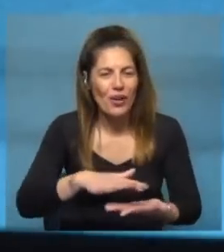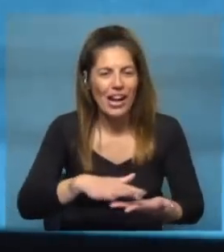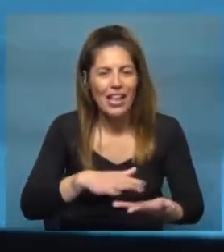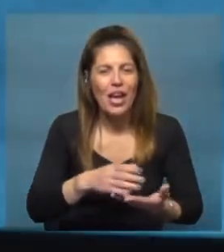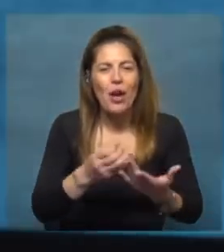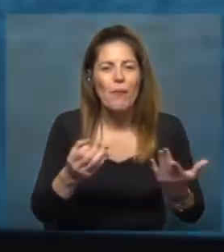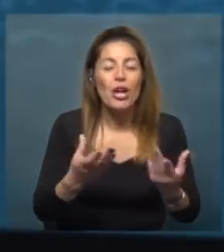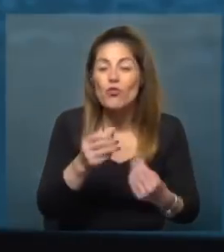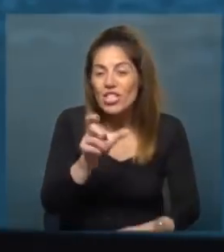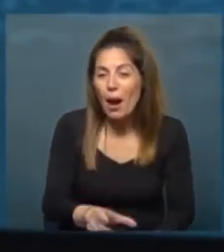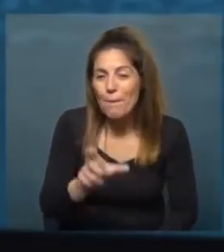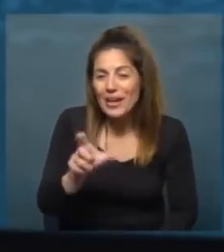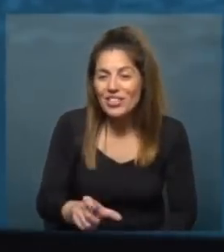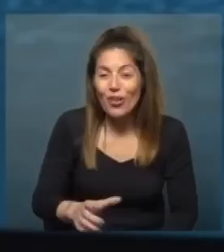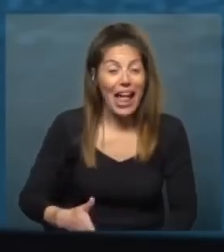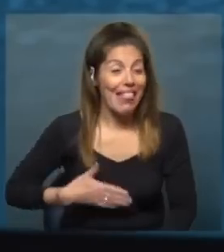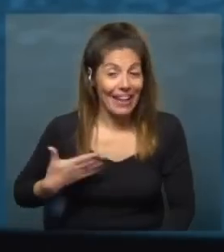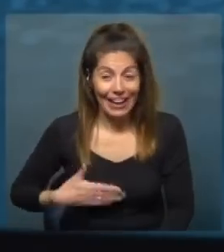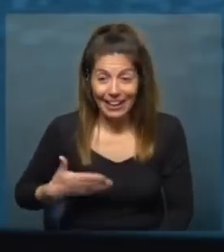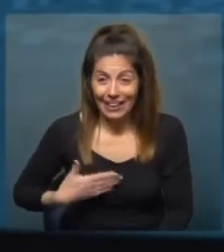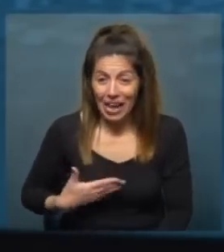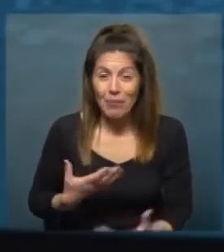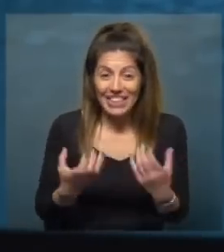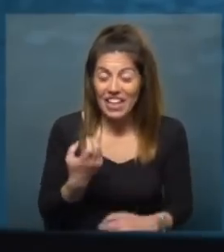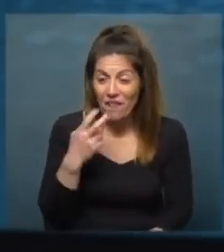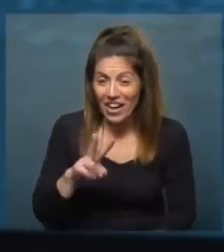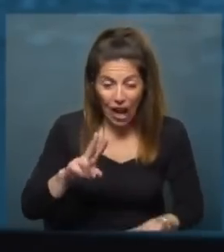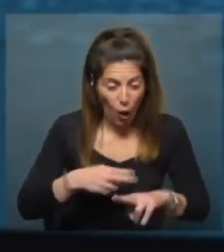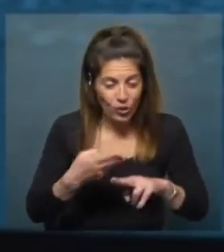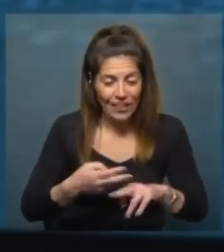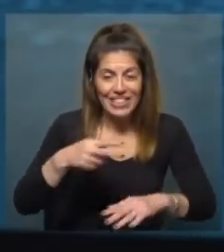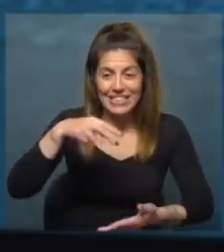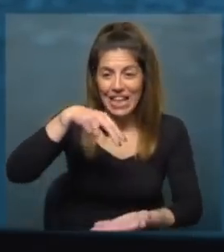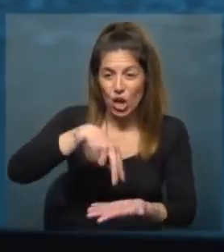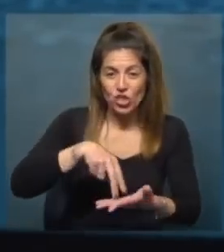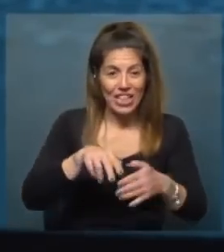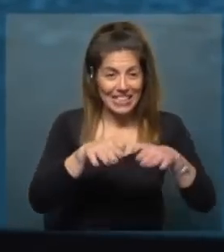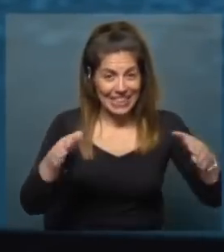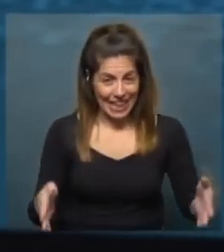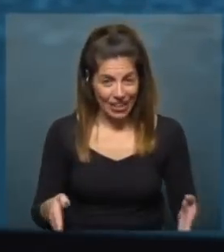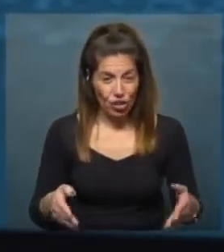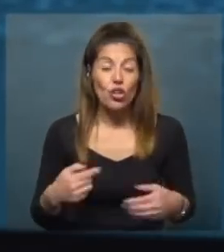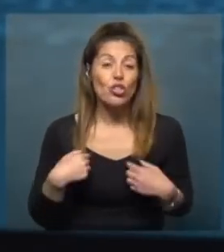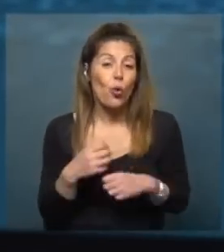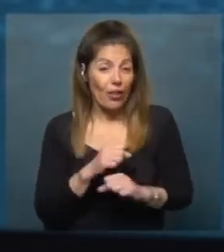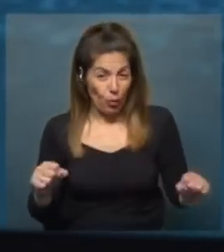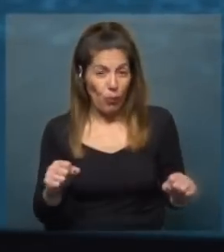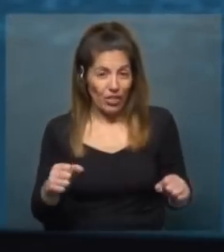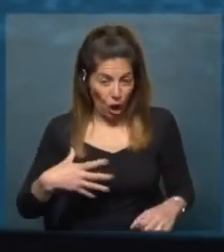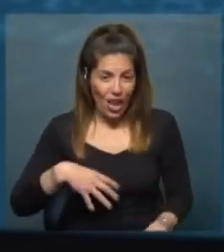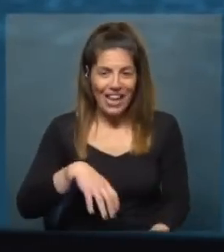hay mucha gente que reclama verla nuevamente arriba de los escenarios yo cada vez que puedo la subo